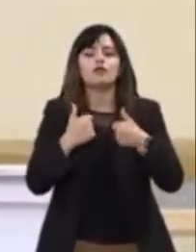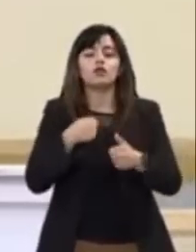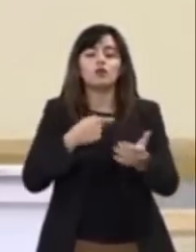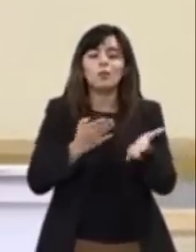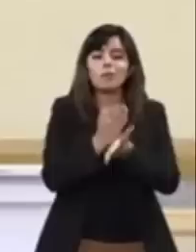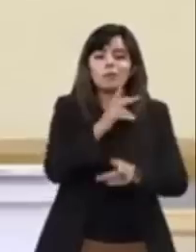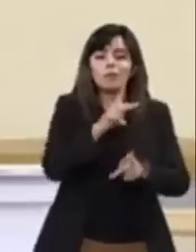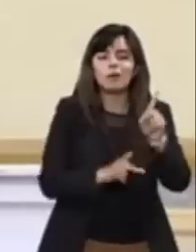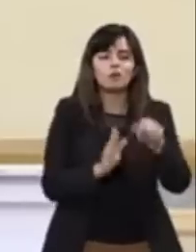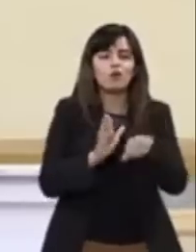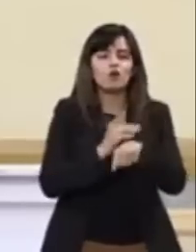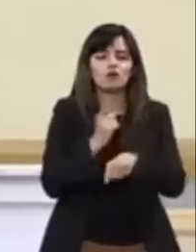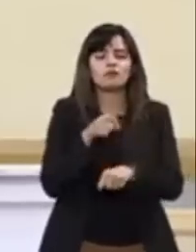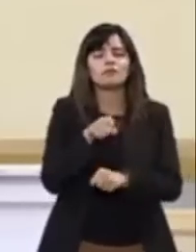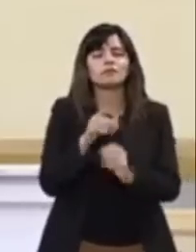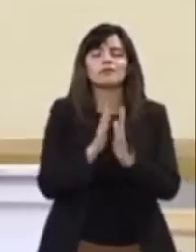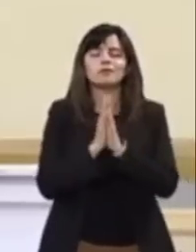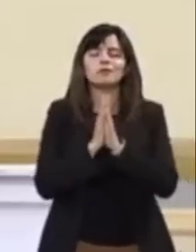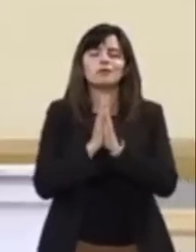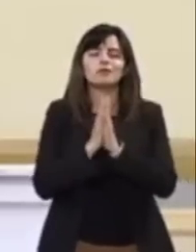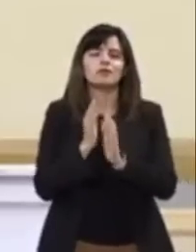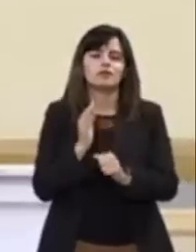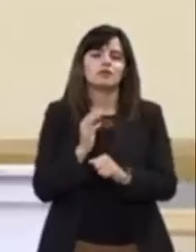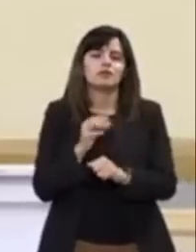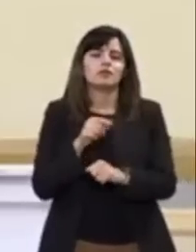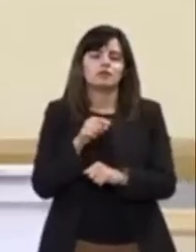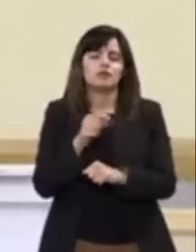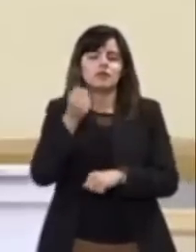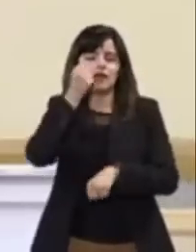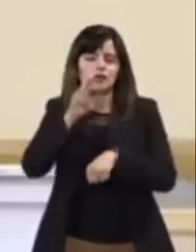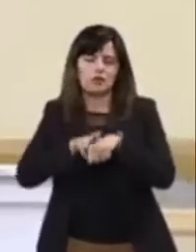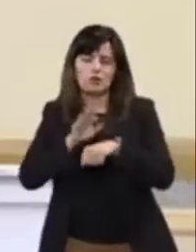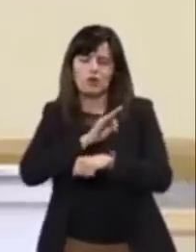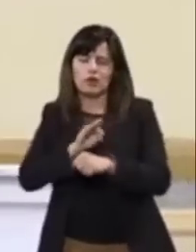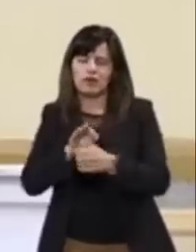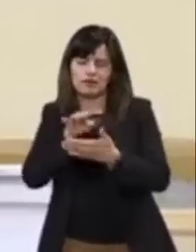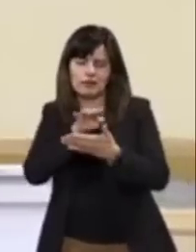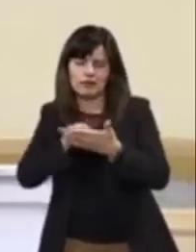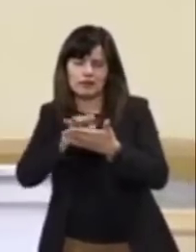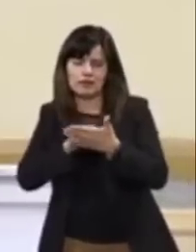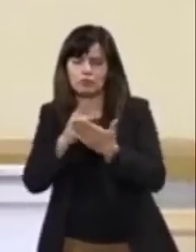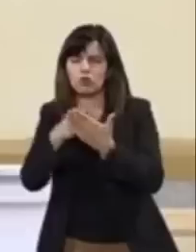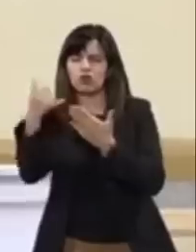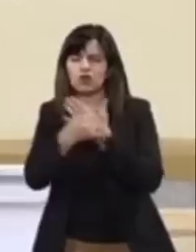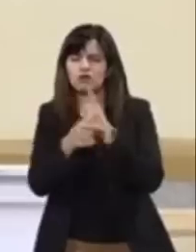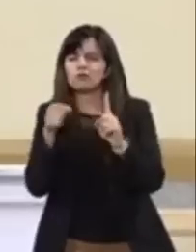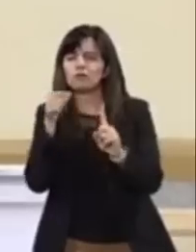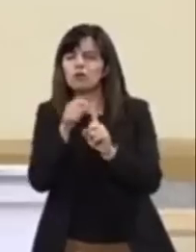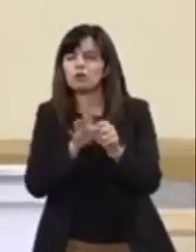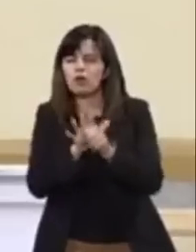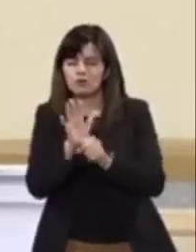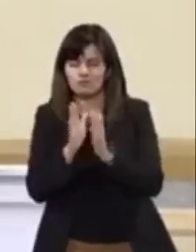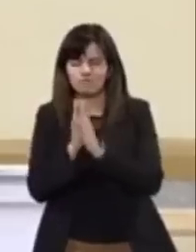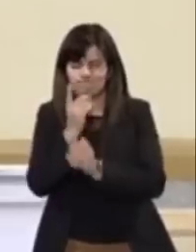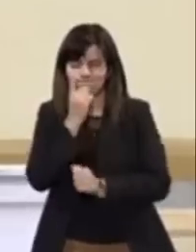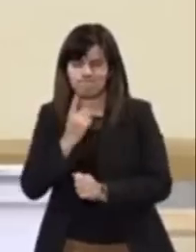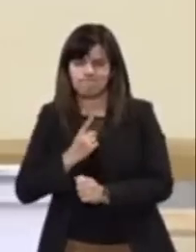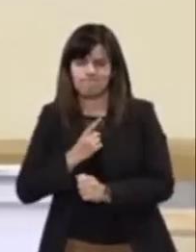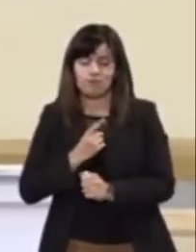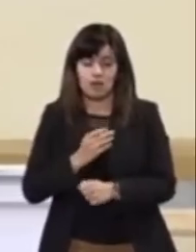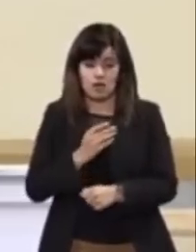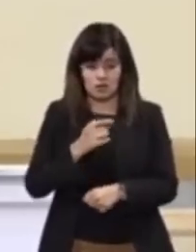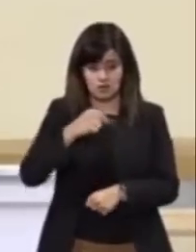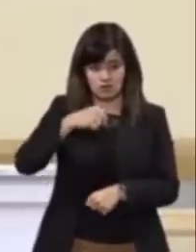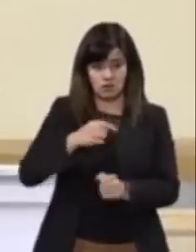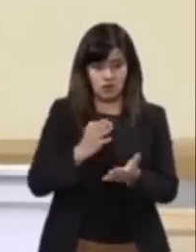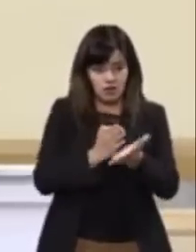interrumpiendo, para que, por favor, señor secretario, nos ilustre leyéndonos el punto. Y después de esto, no lo voy a volver a interrumpir. Entiendo que no vamos a caer aquí en